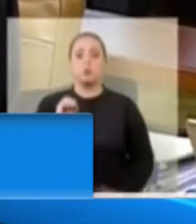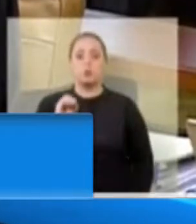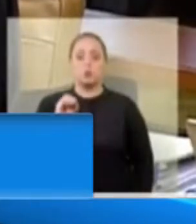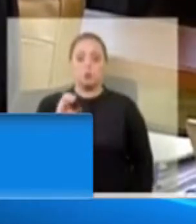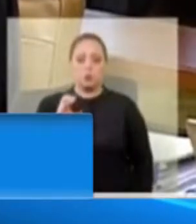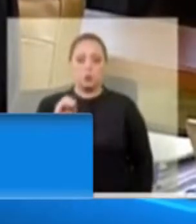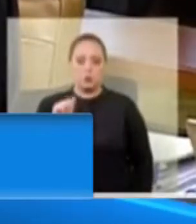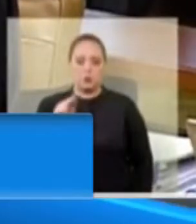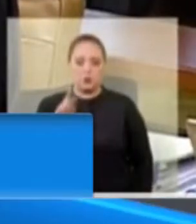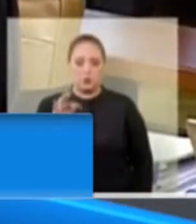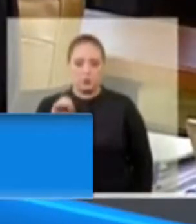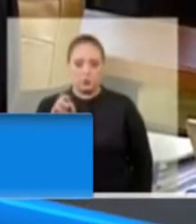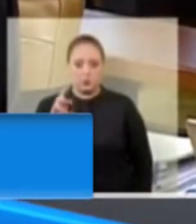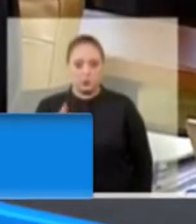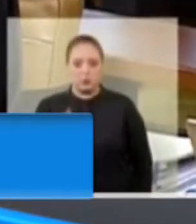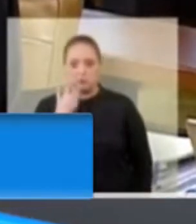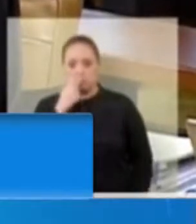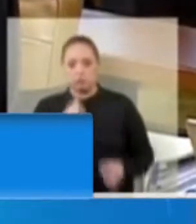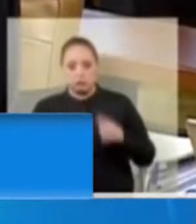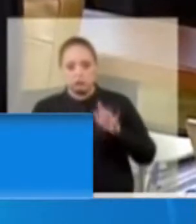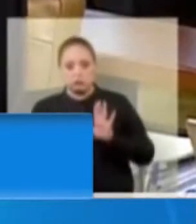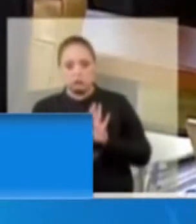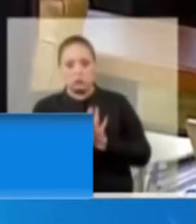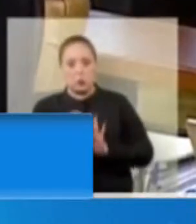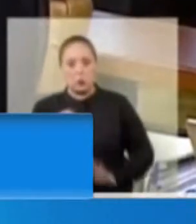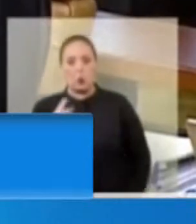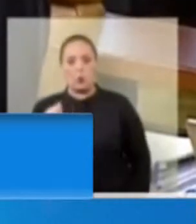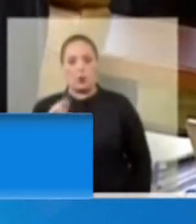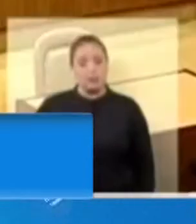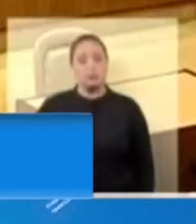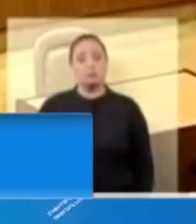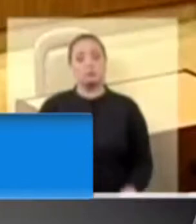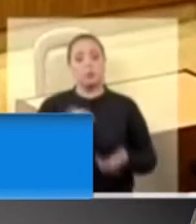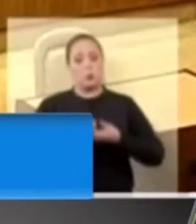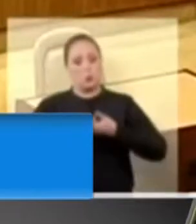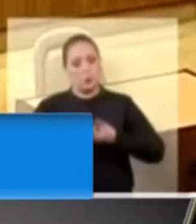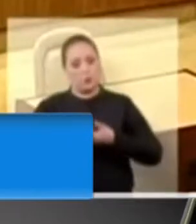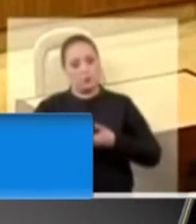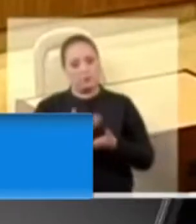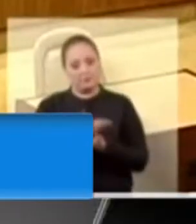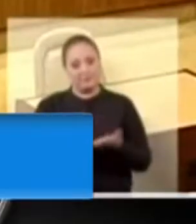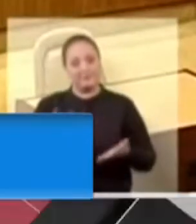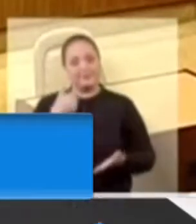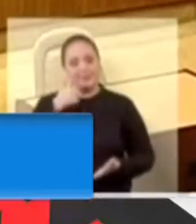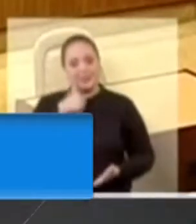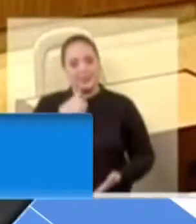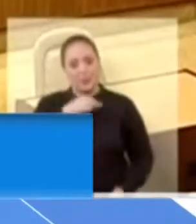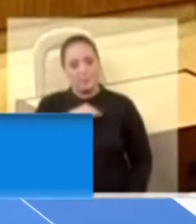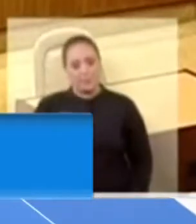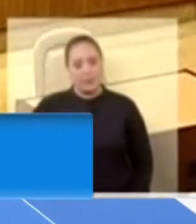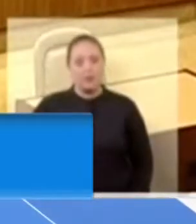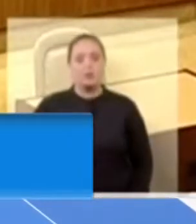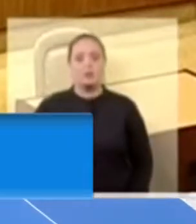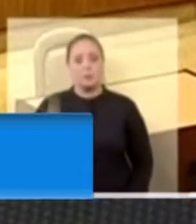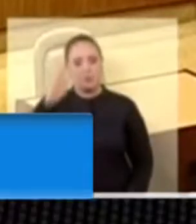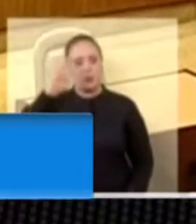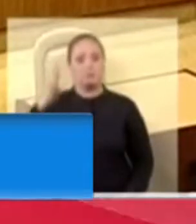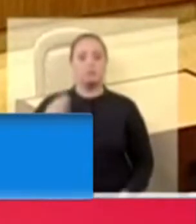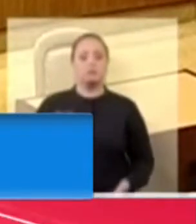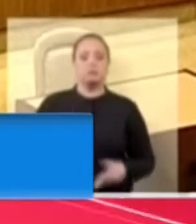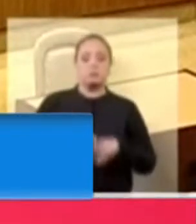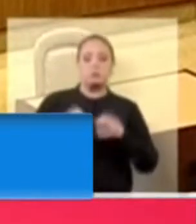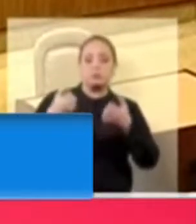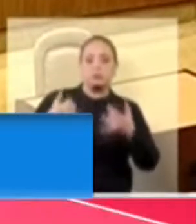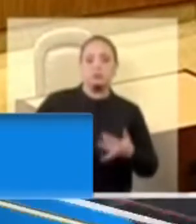Recordemos que al producirse, mientras deliberaba públicamente el Tribunal Superior, se escuchaban tras